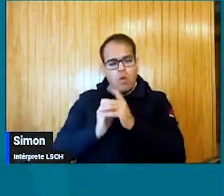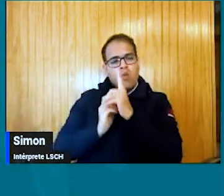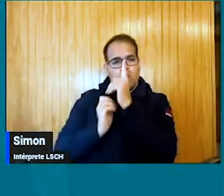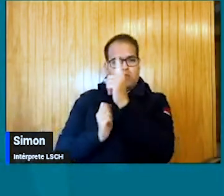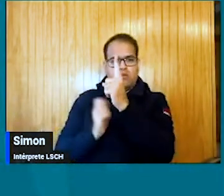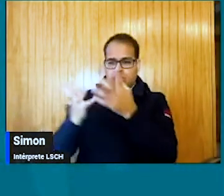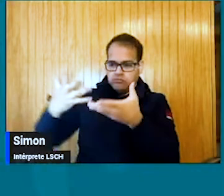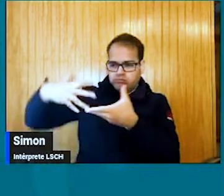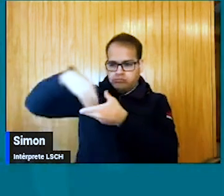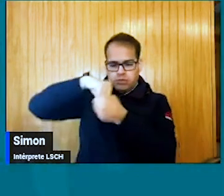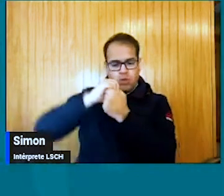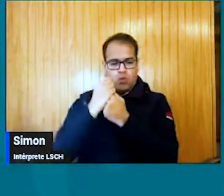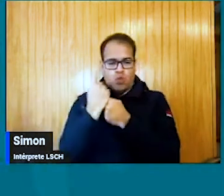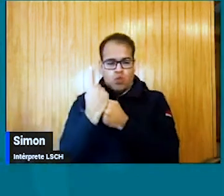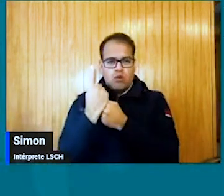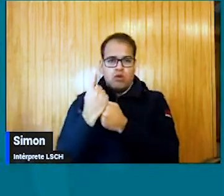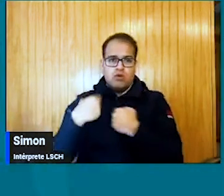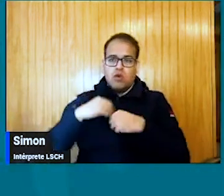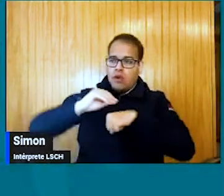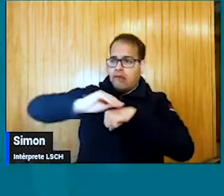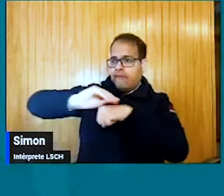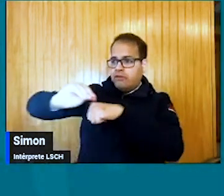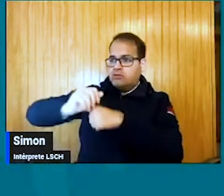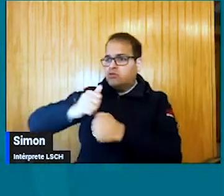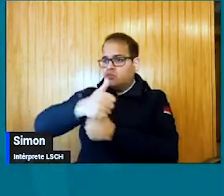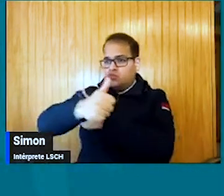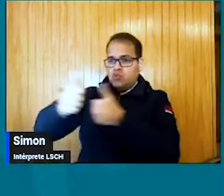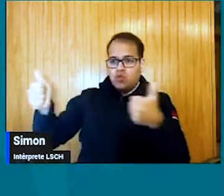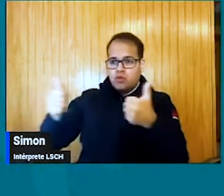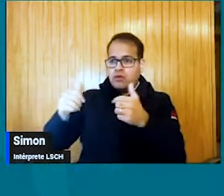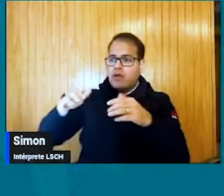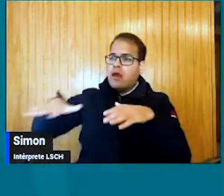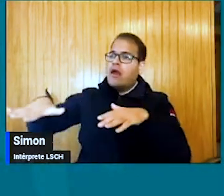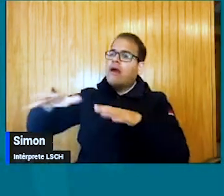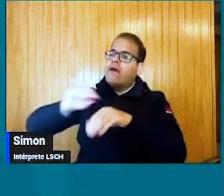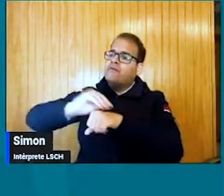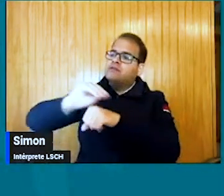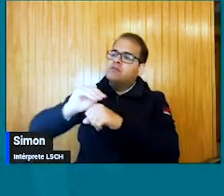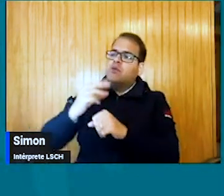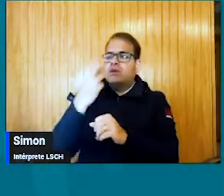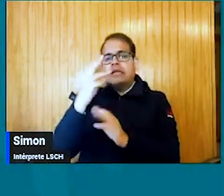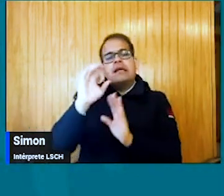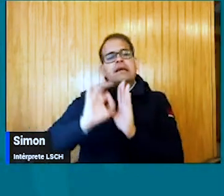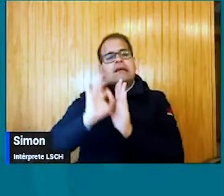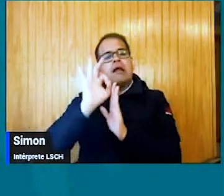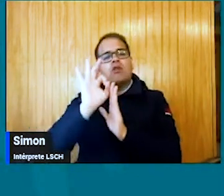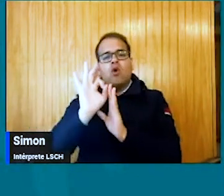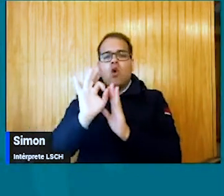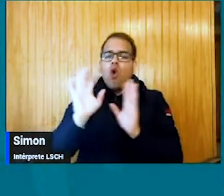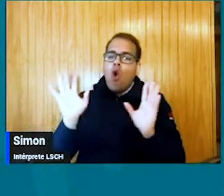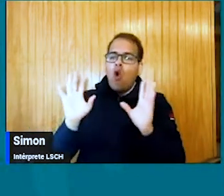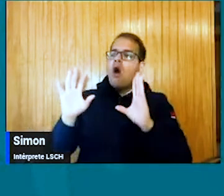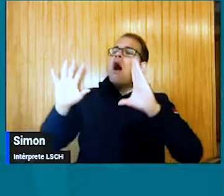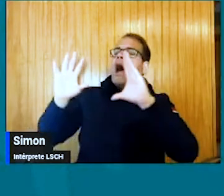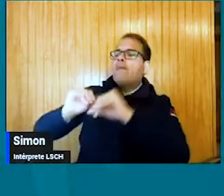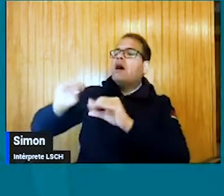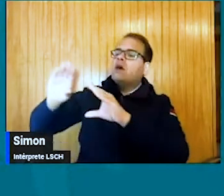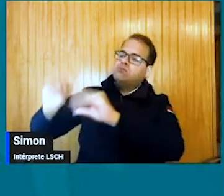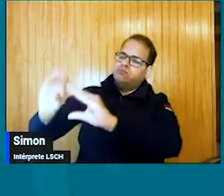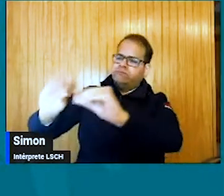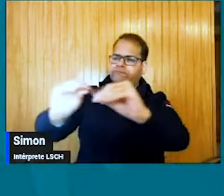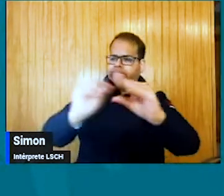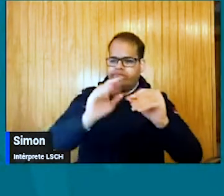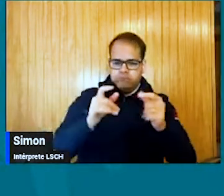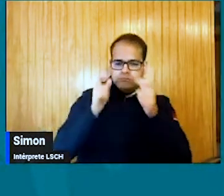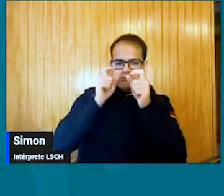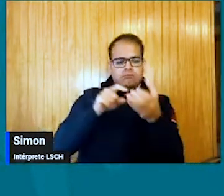Por lo tanto, le digo a todas, se van a prender todas ustedes en 3 grados. O se apagan todas juntas y se apagan.